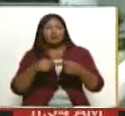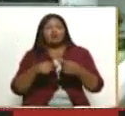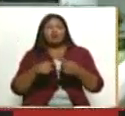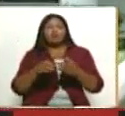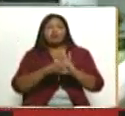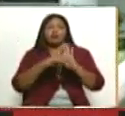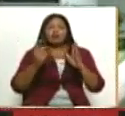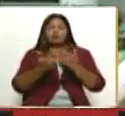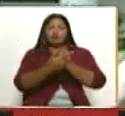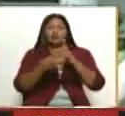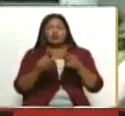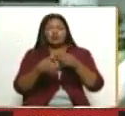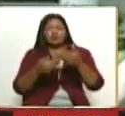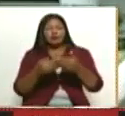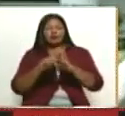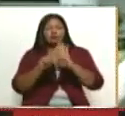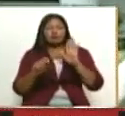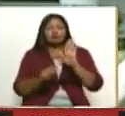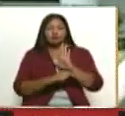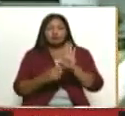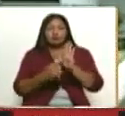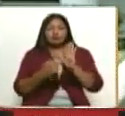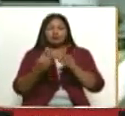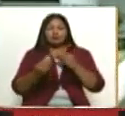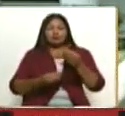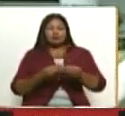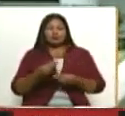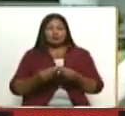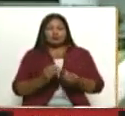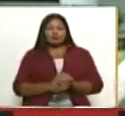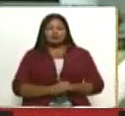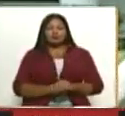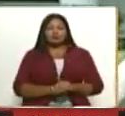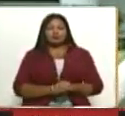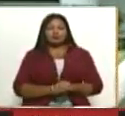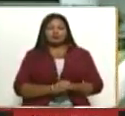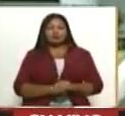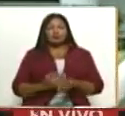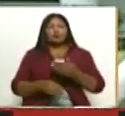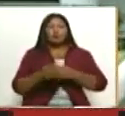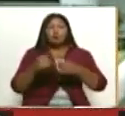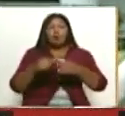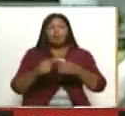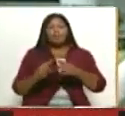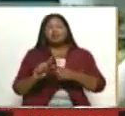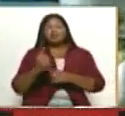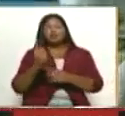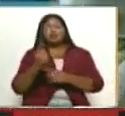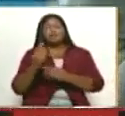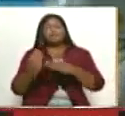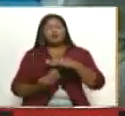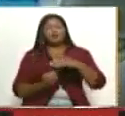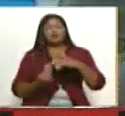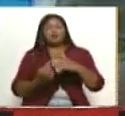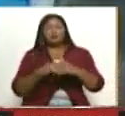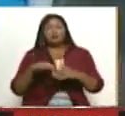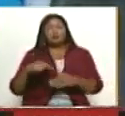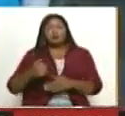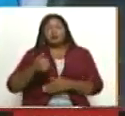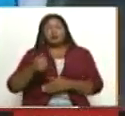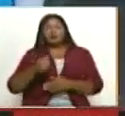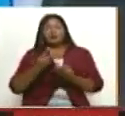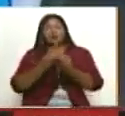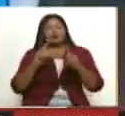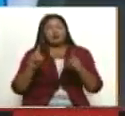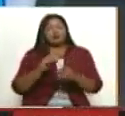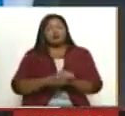libertades ya consagrados constitucionalmente, y un Estado que se rige por los principios básicos de cualquier democracia